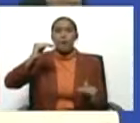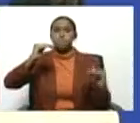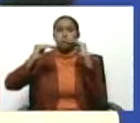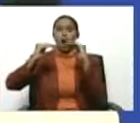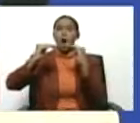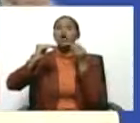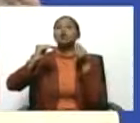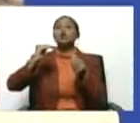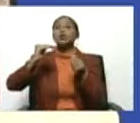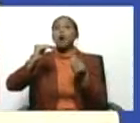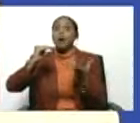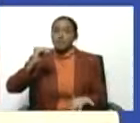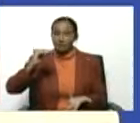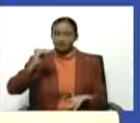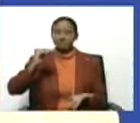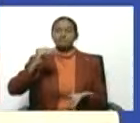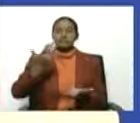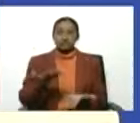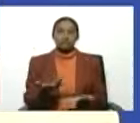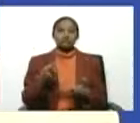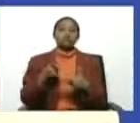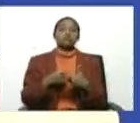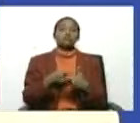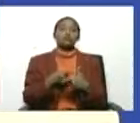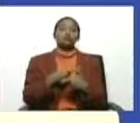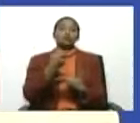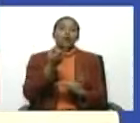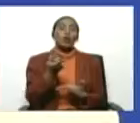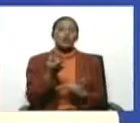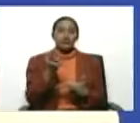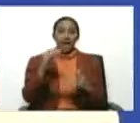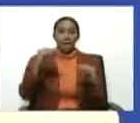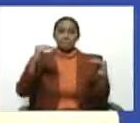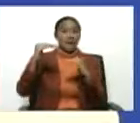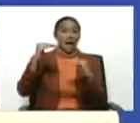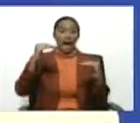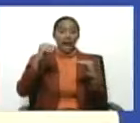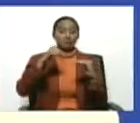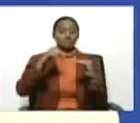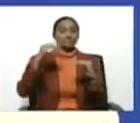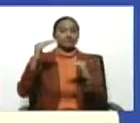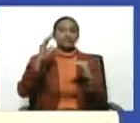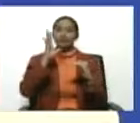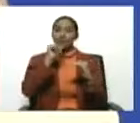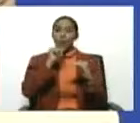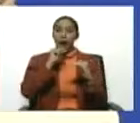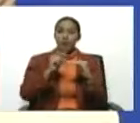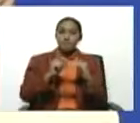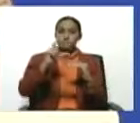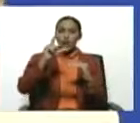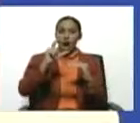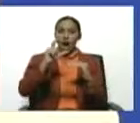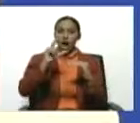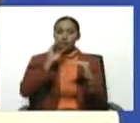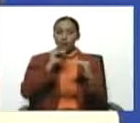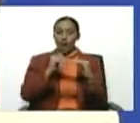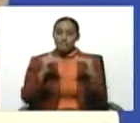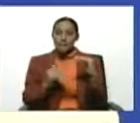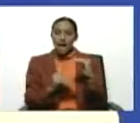buena calidad Entonces entonces el Track queda como en el medio entre una cosa y otra pero para mí